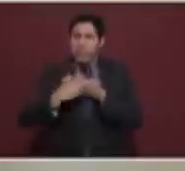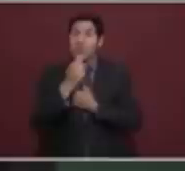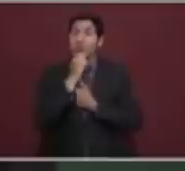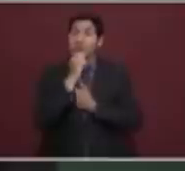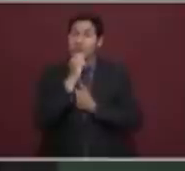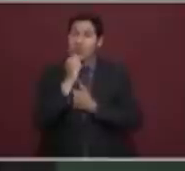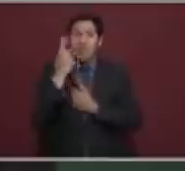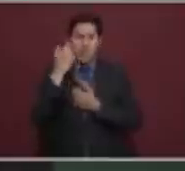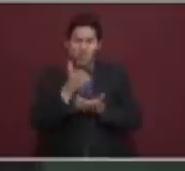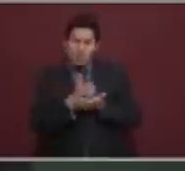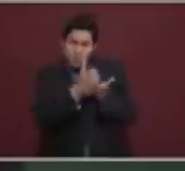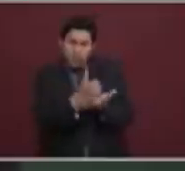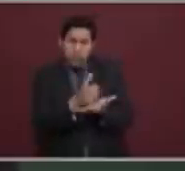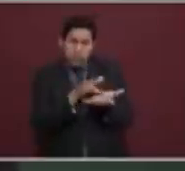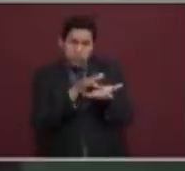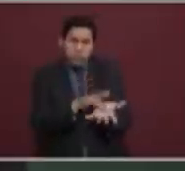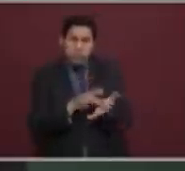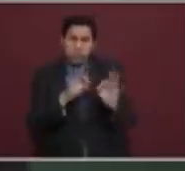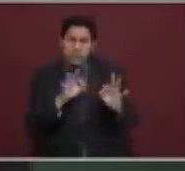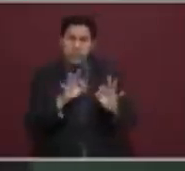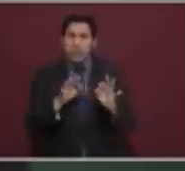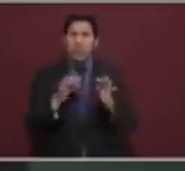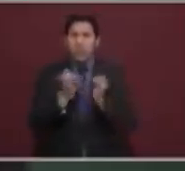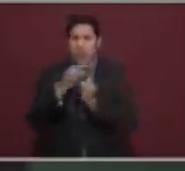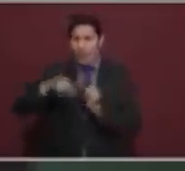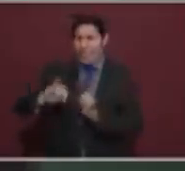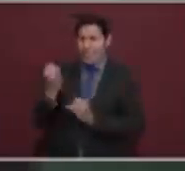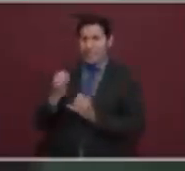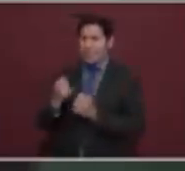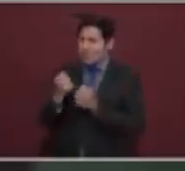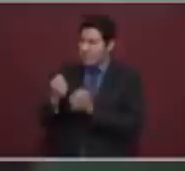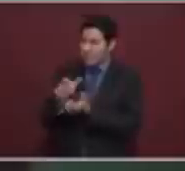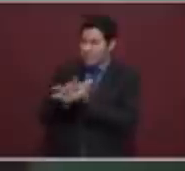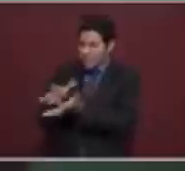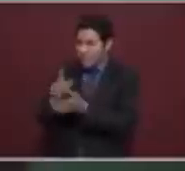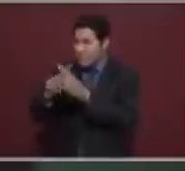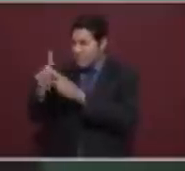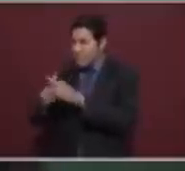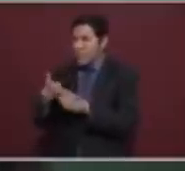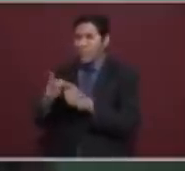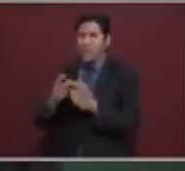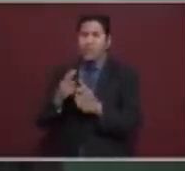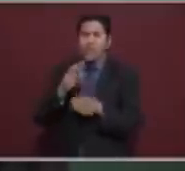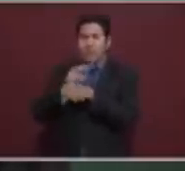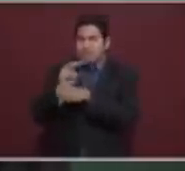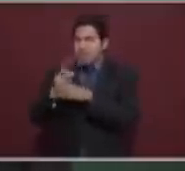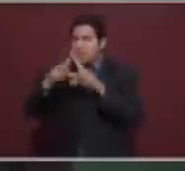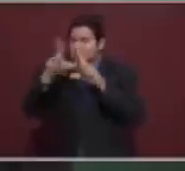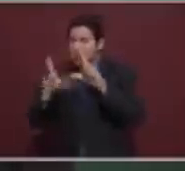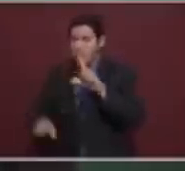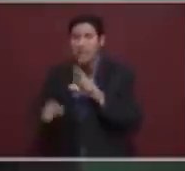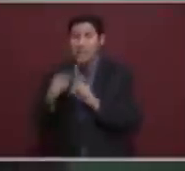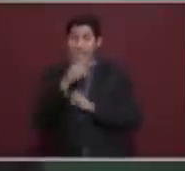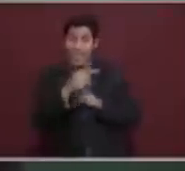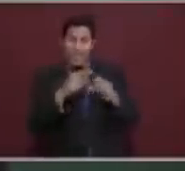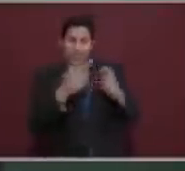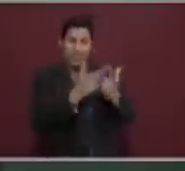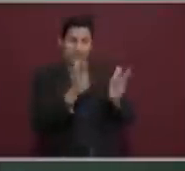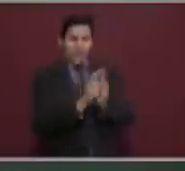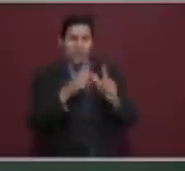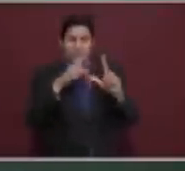fortalecimos hemos fortalecido tijuana la guardia nacional nos va a dar esos recursos